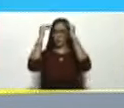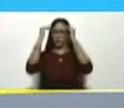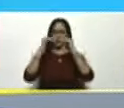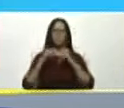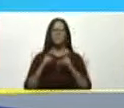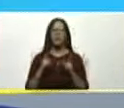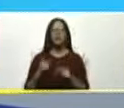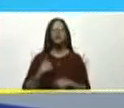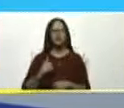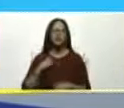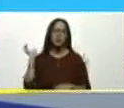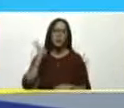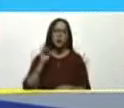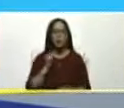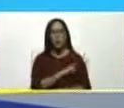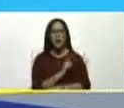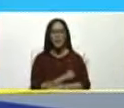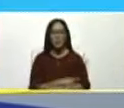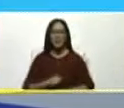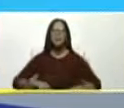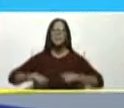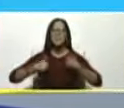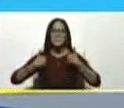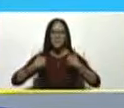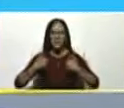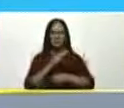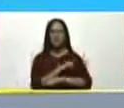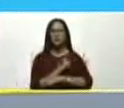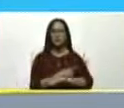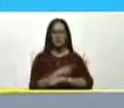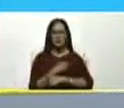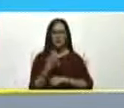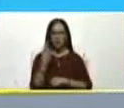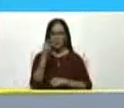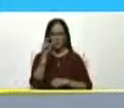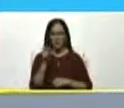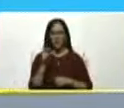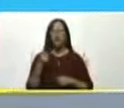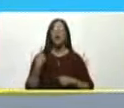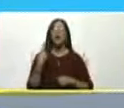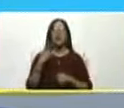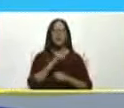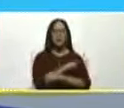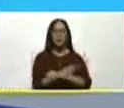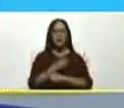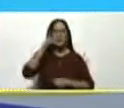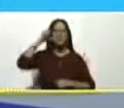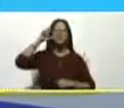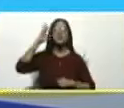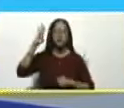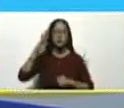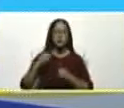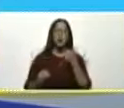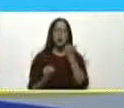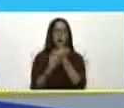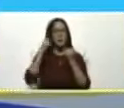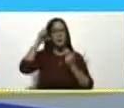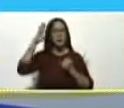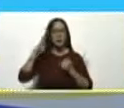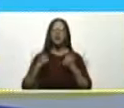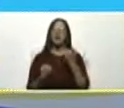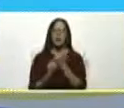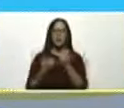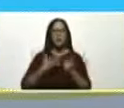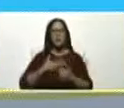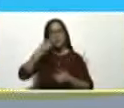pero yo vengo con el poder más grande que puede tener alguien, porque yo vengo con el poder de Dios, con el apoyo de Dios y con el apoyo